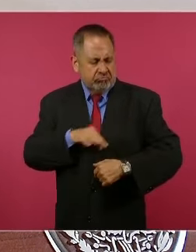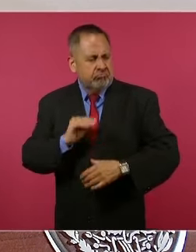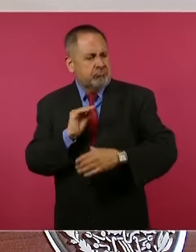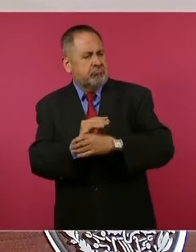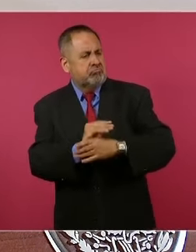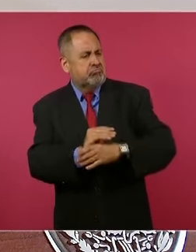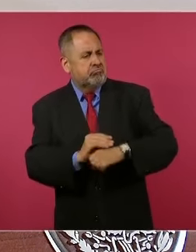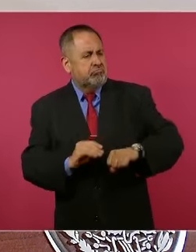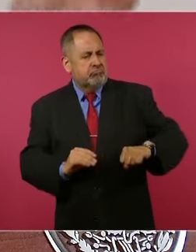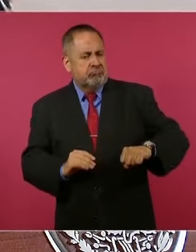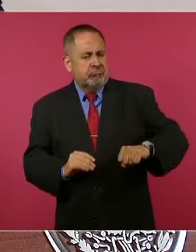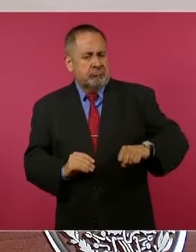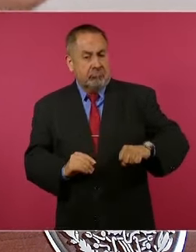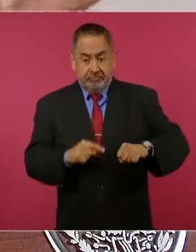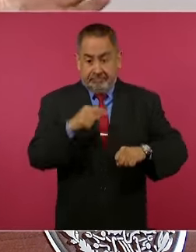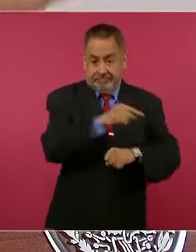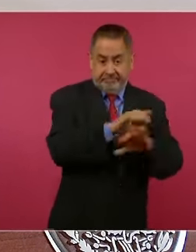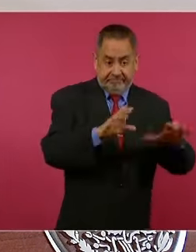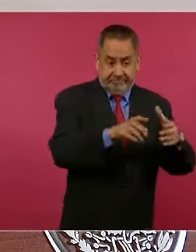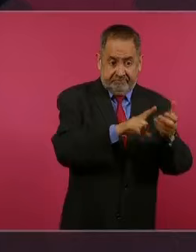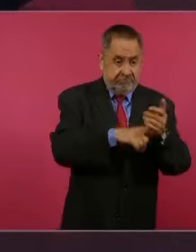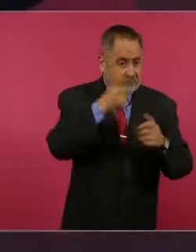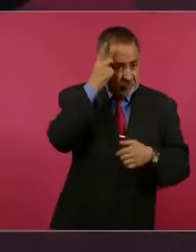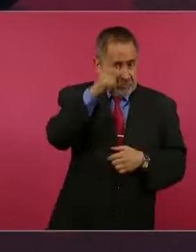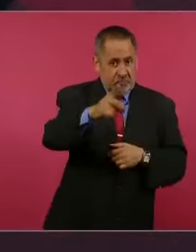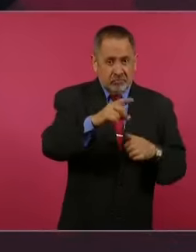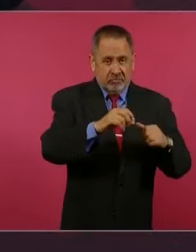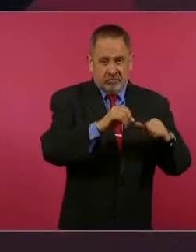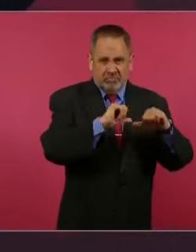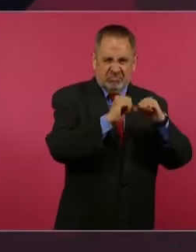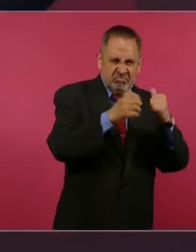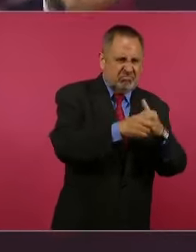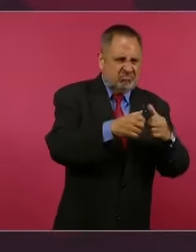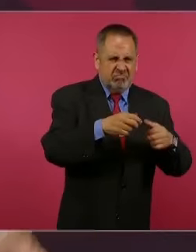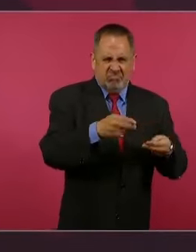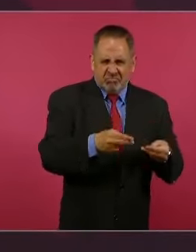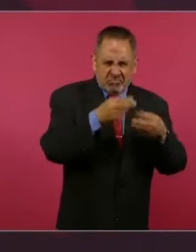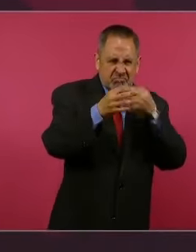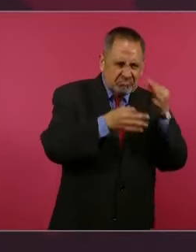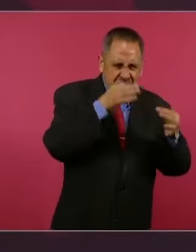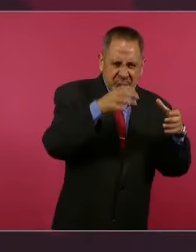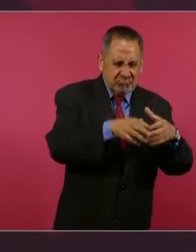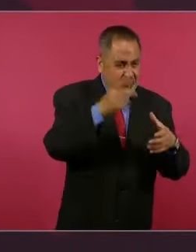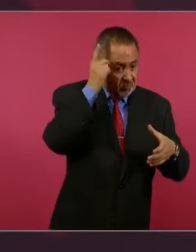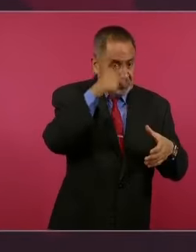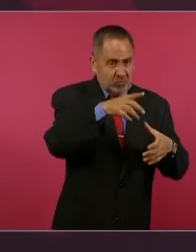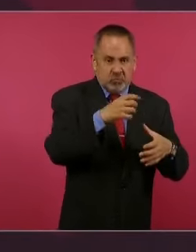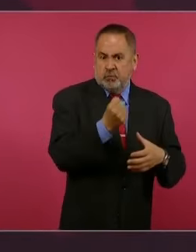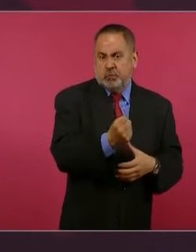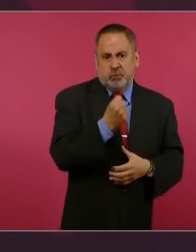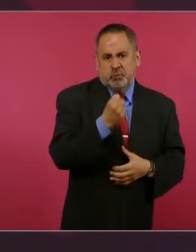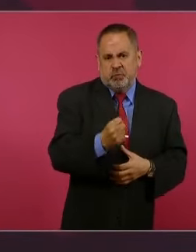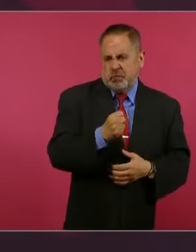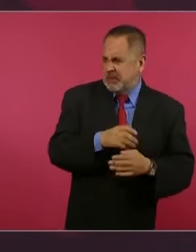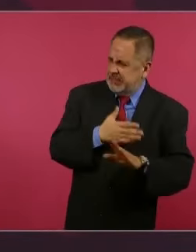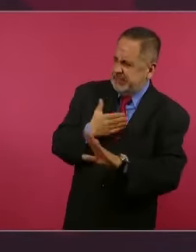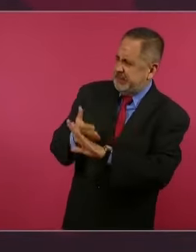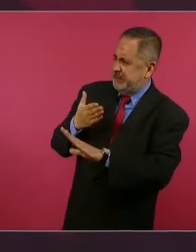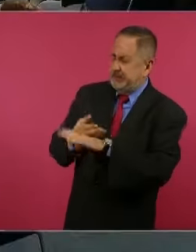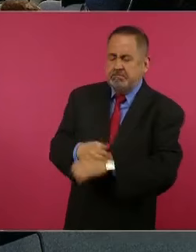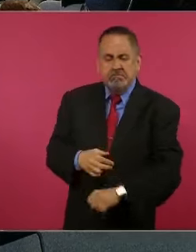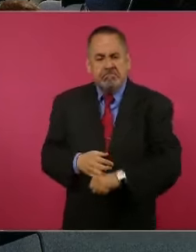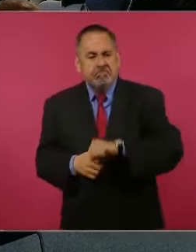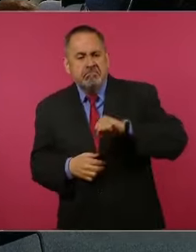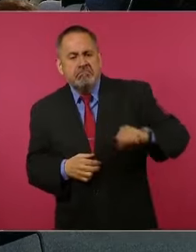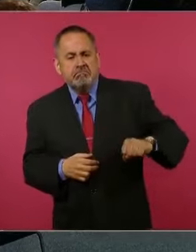poderosos las corporaciones los dueños de los medios